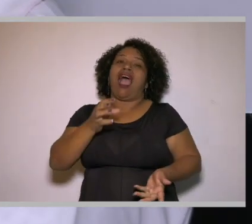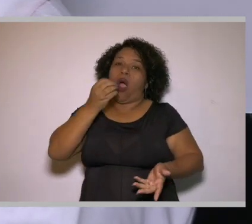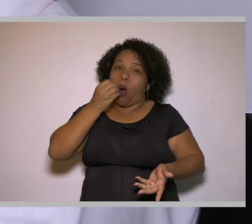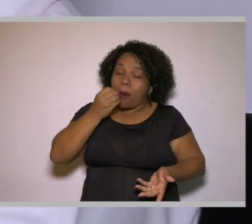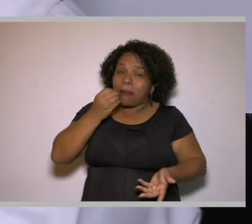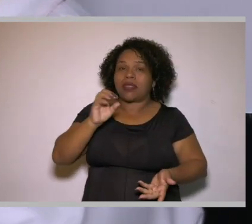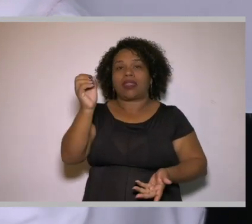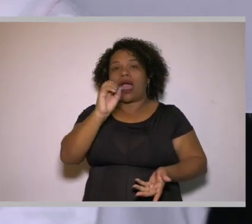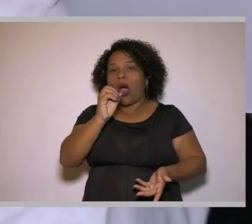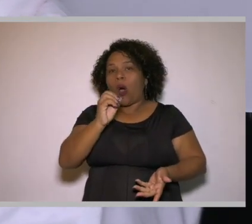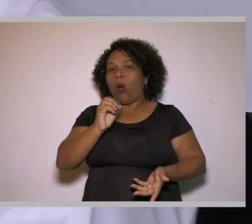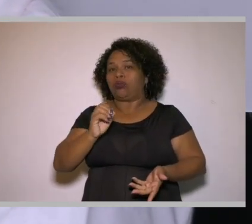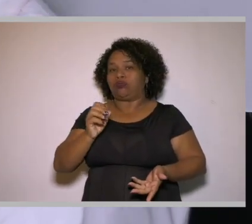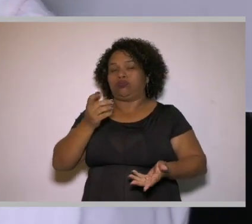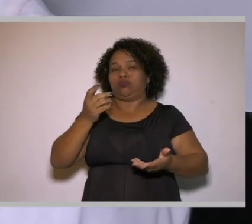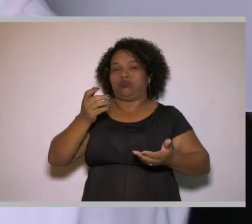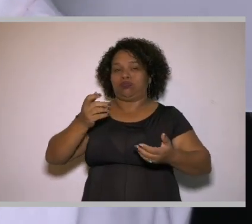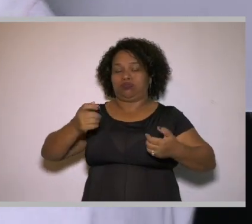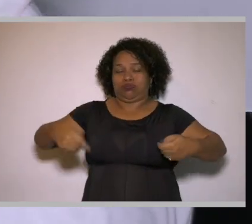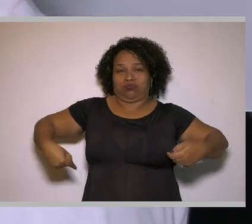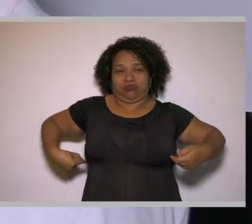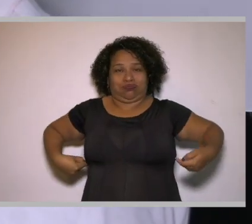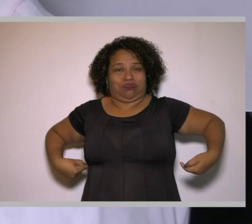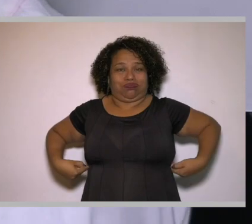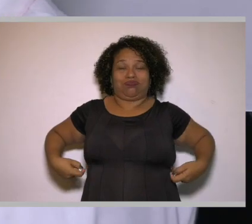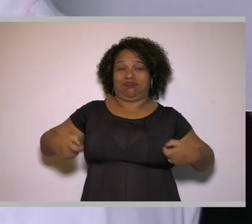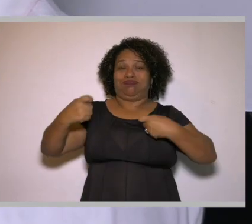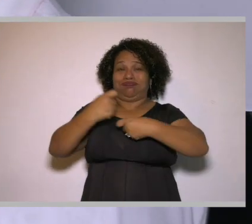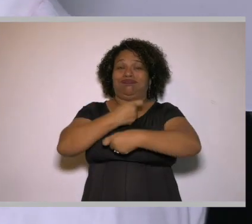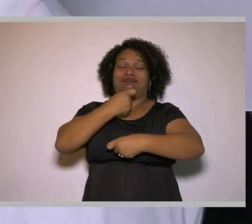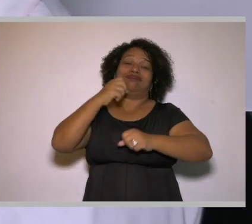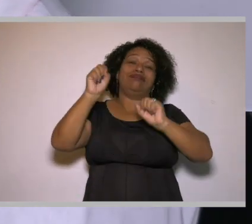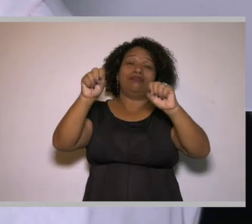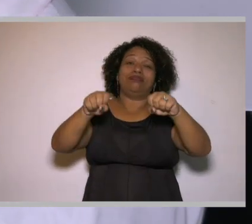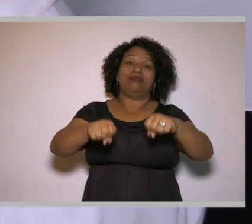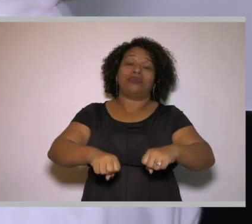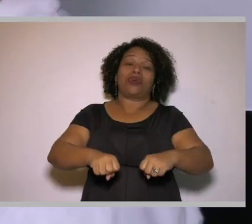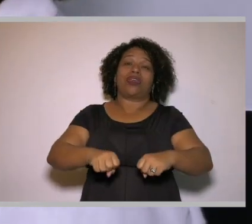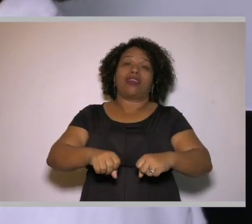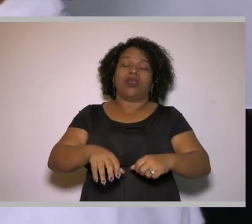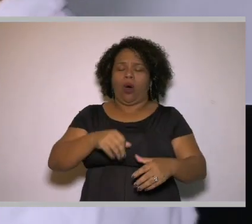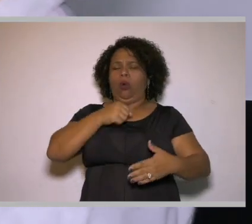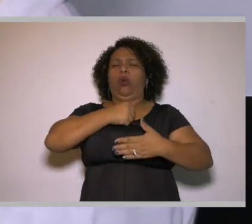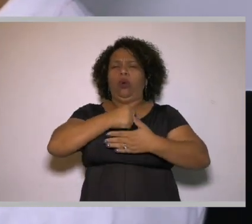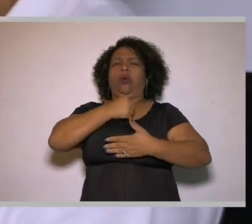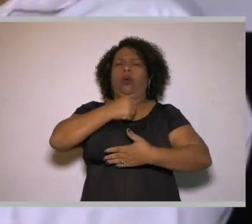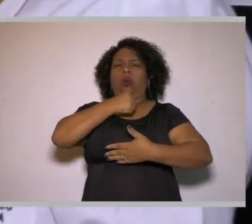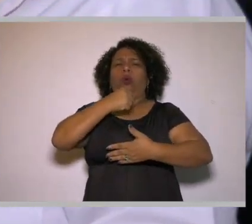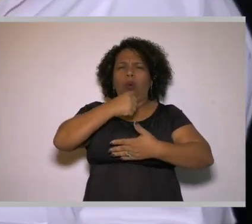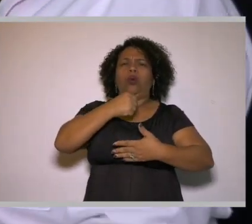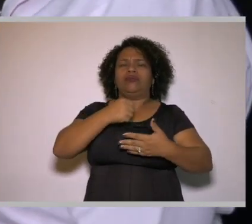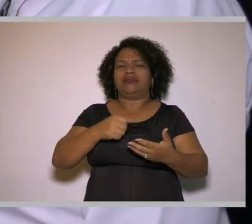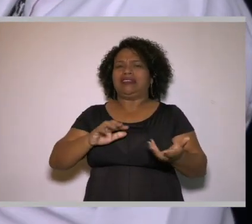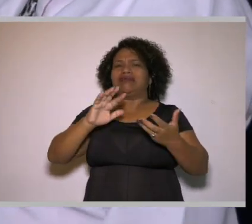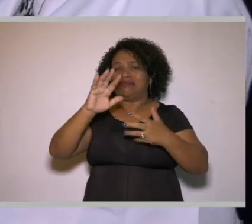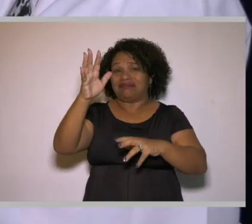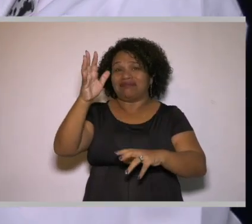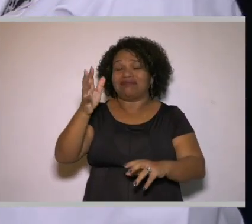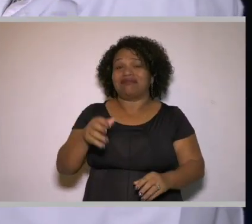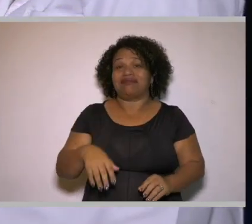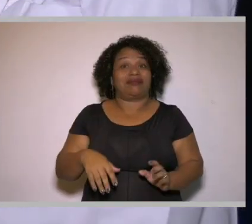gástrico en el pulmón que le va a afectar posteriormente con una neumonía o con